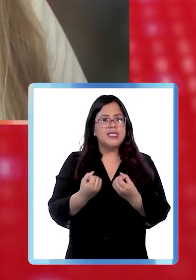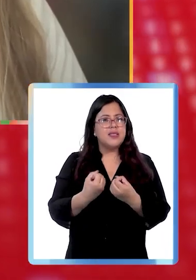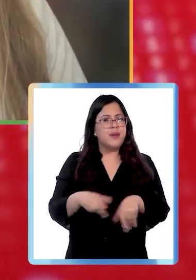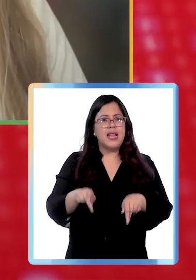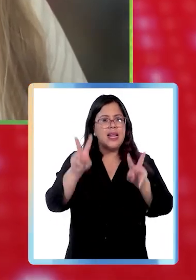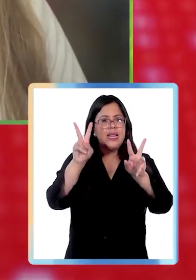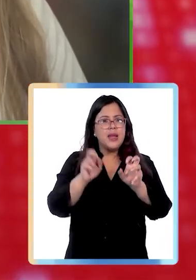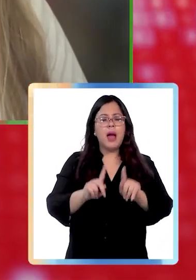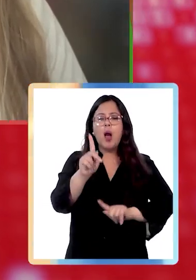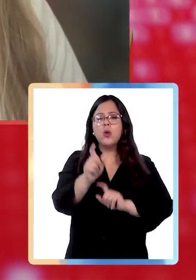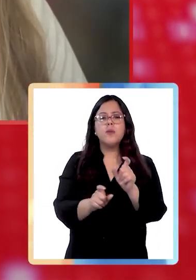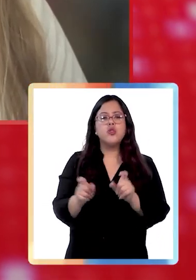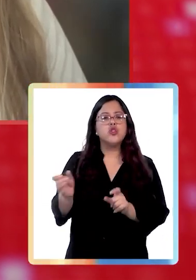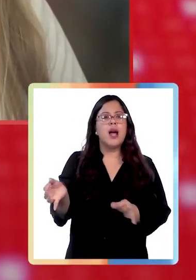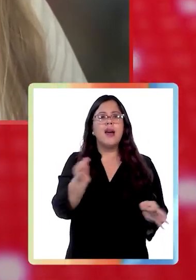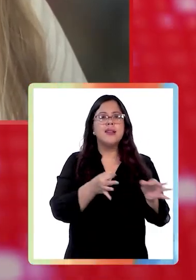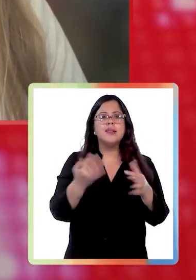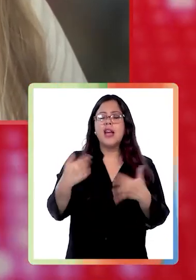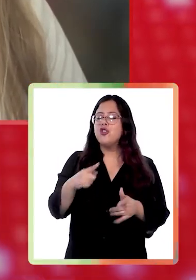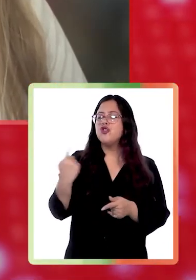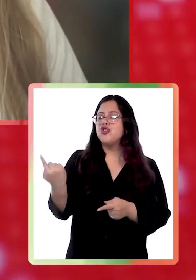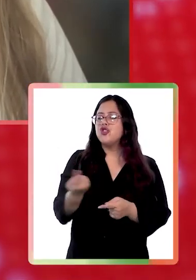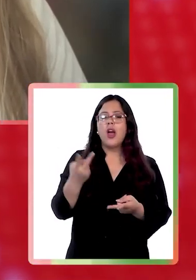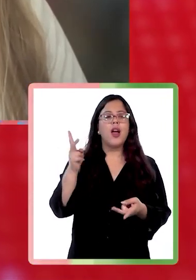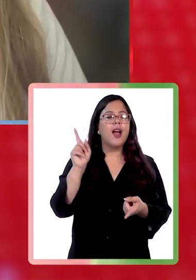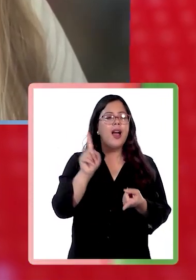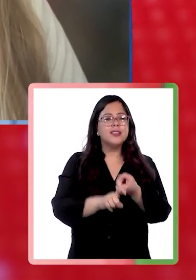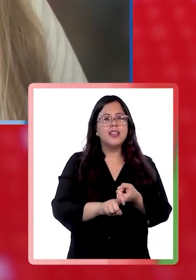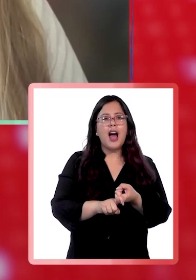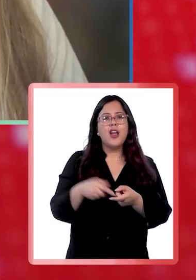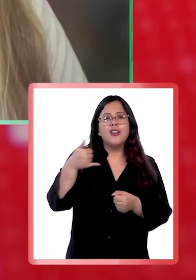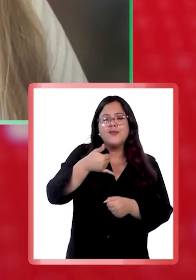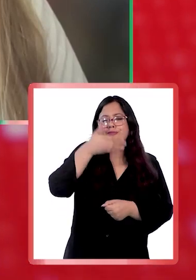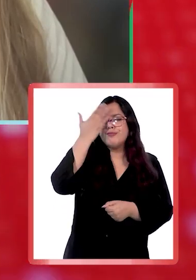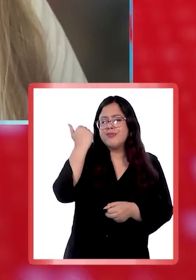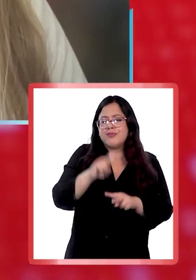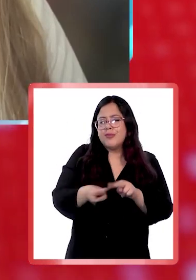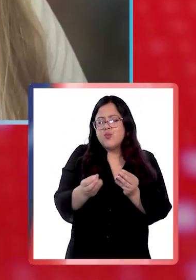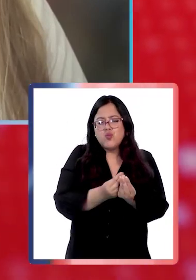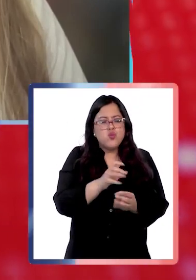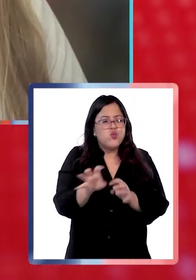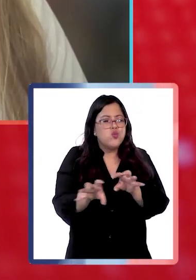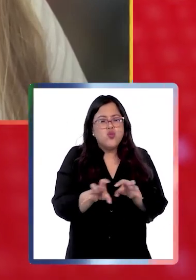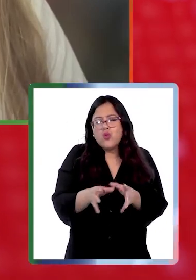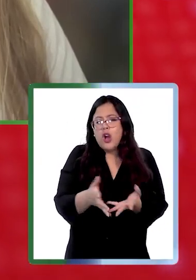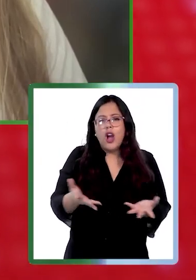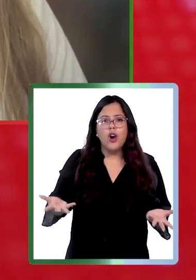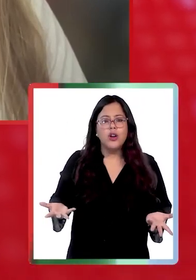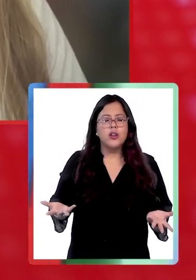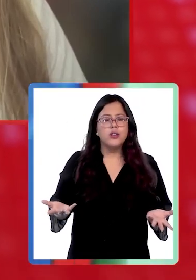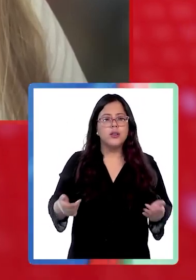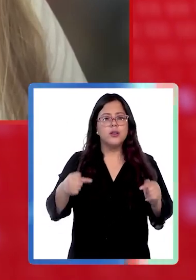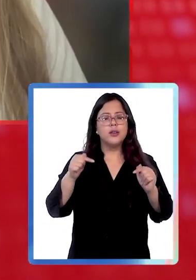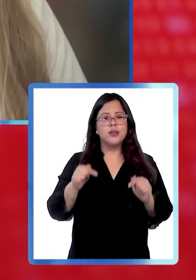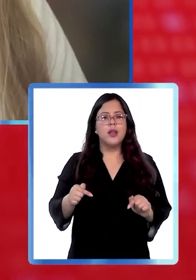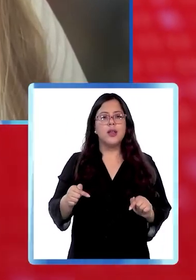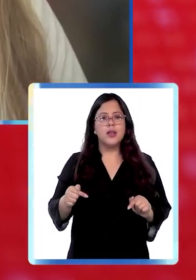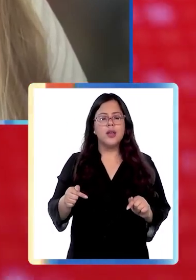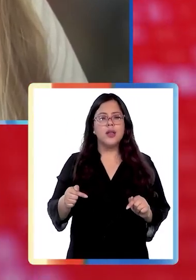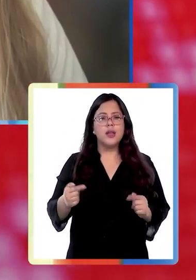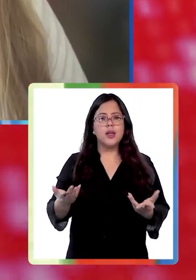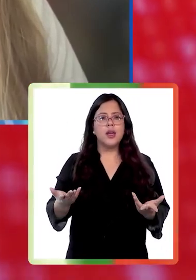se pierde un poco este concepto, o sea, gente que dice, estamos casados hace tanto tiempo, ya hemos hecho tantas cosas,